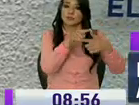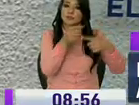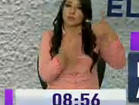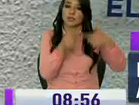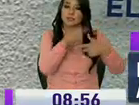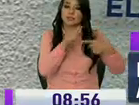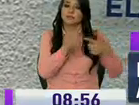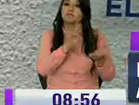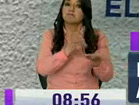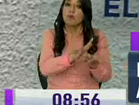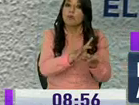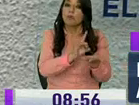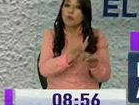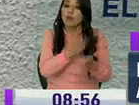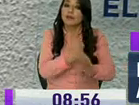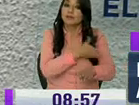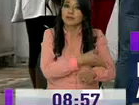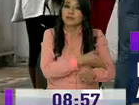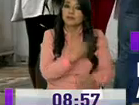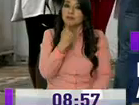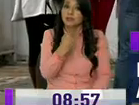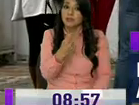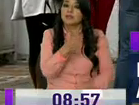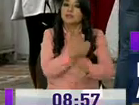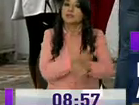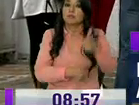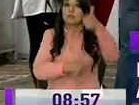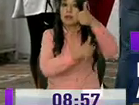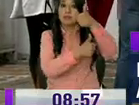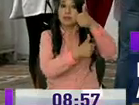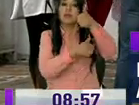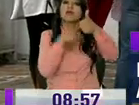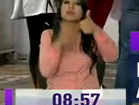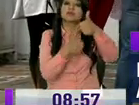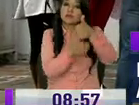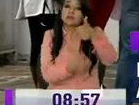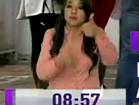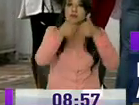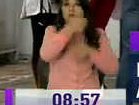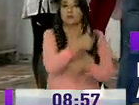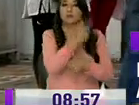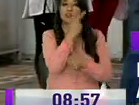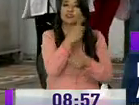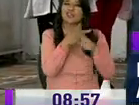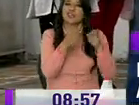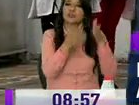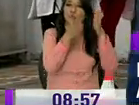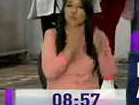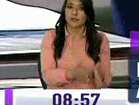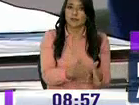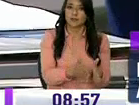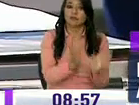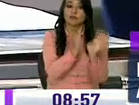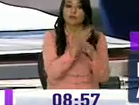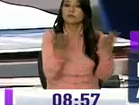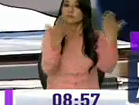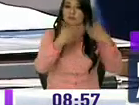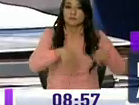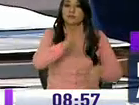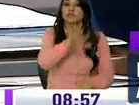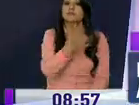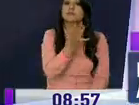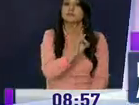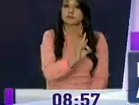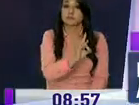manera anticipada, alegando que tras ser suplentes se principalizaron en el cargo de 2 exjueces que terminaron funciones en el